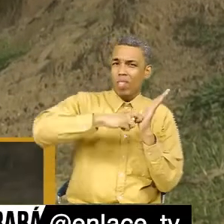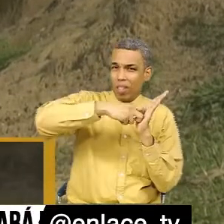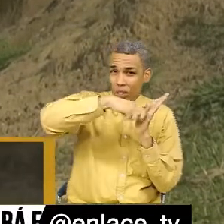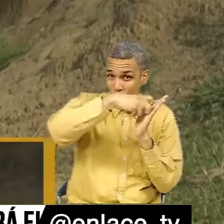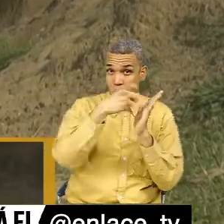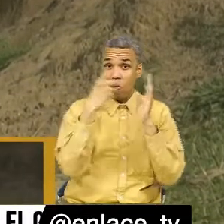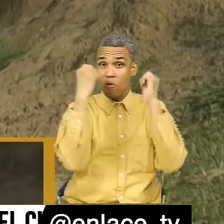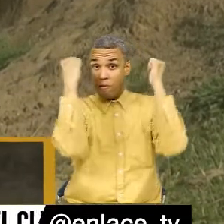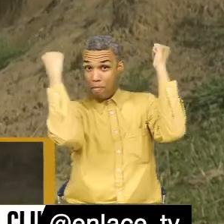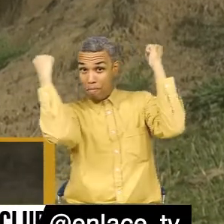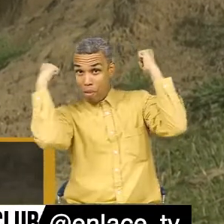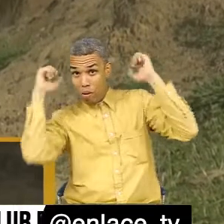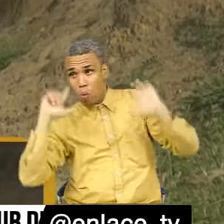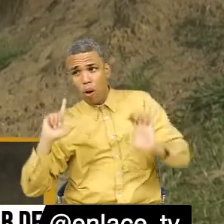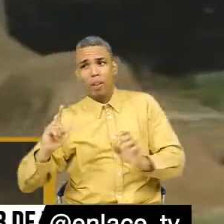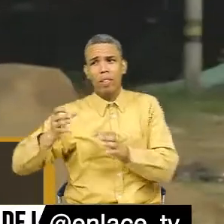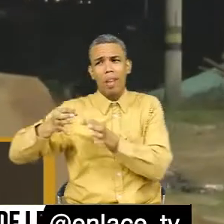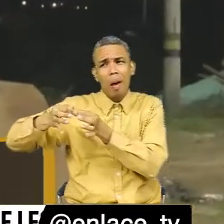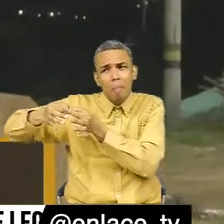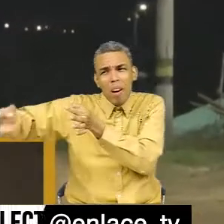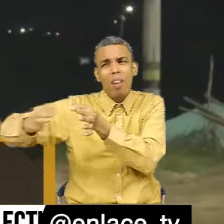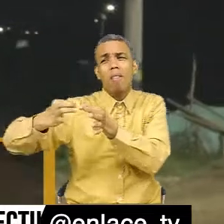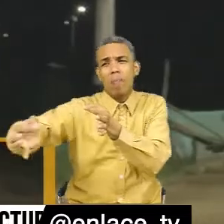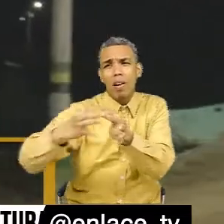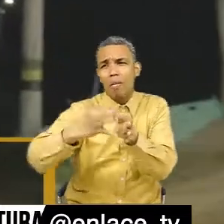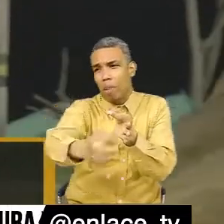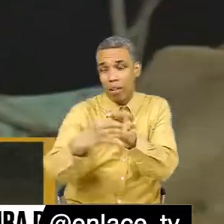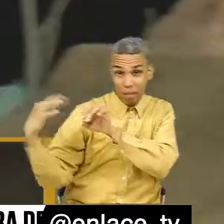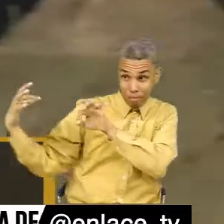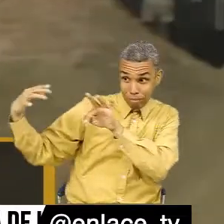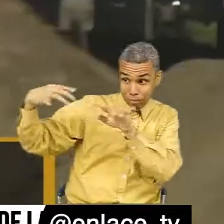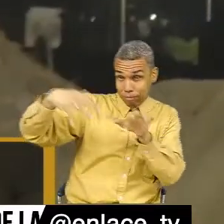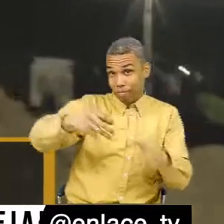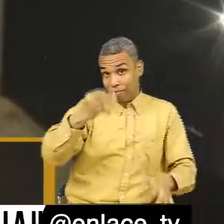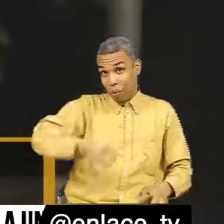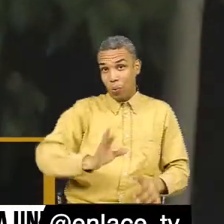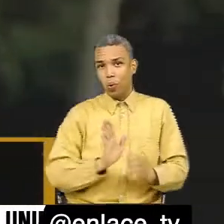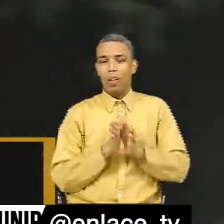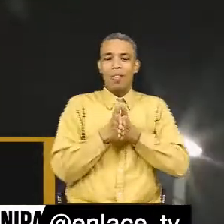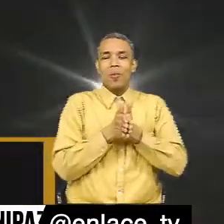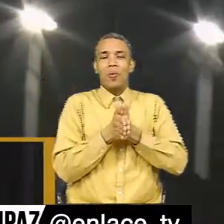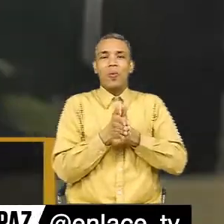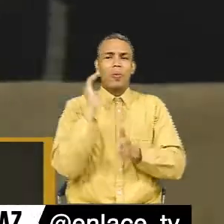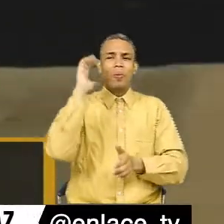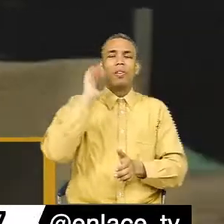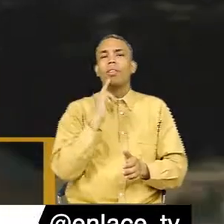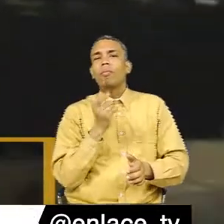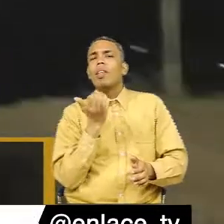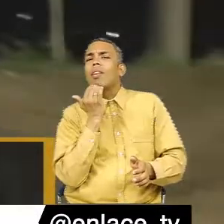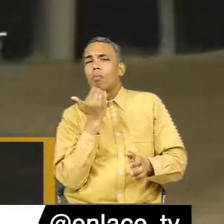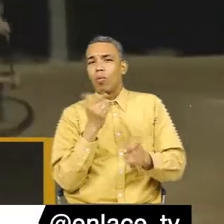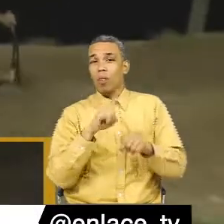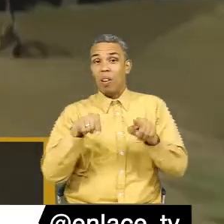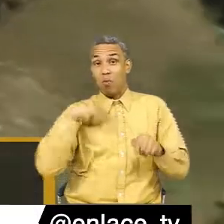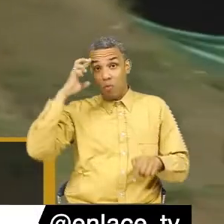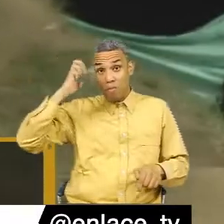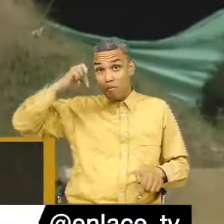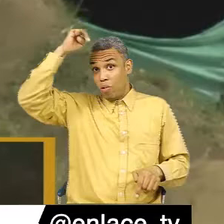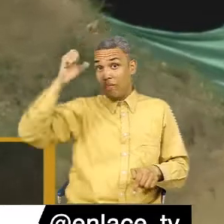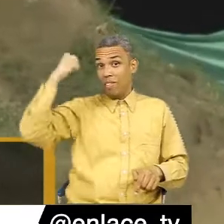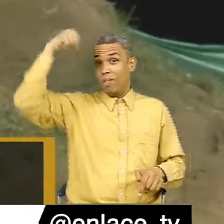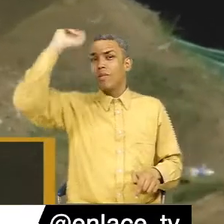evento realmente tenemos muy grandes expectativas, por lo que viene mucha gente a participar. Se premia en efectivo para las categorías de profesional y